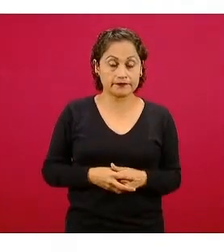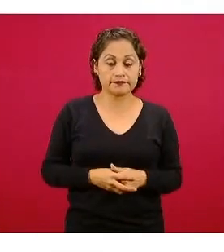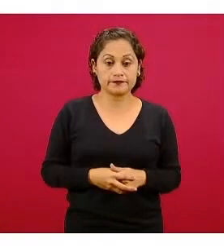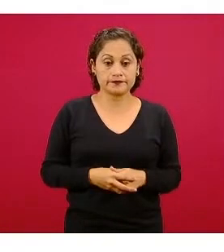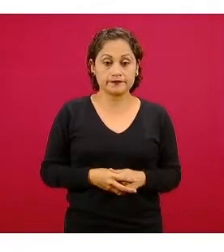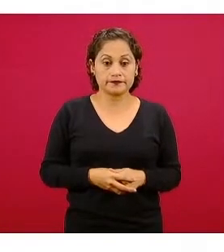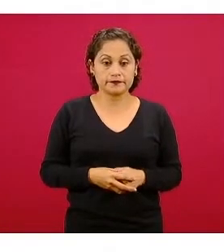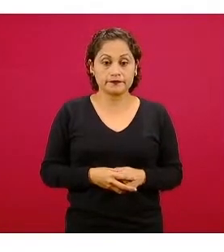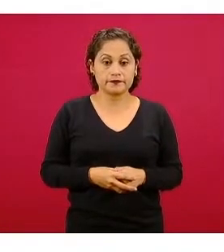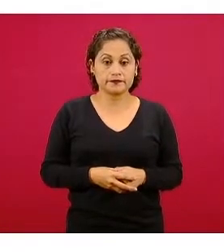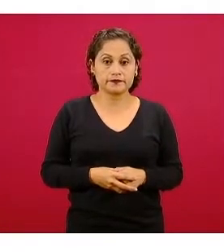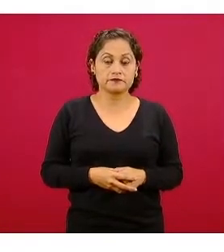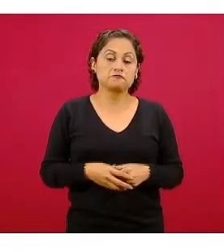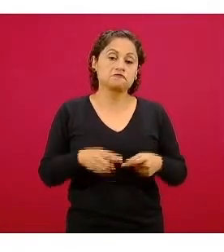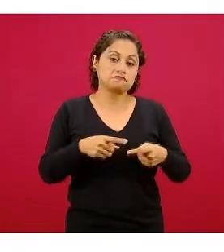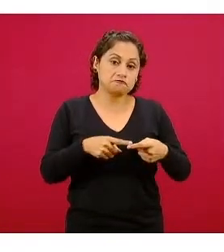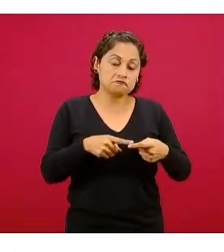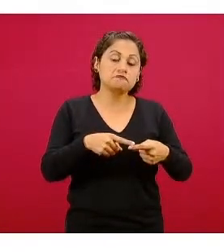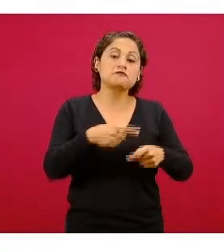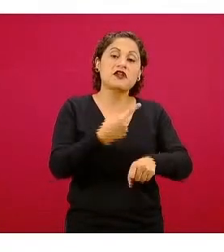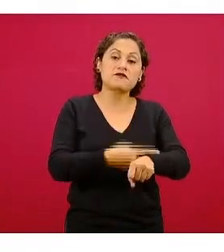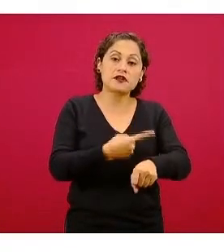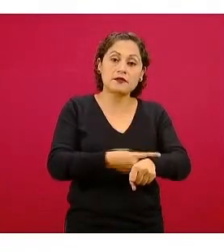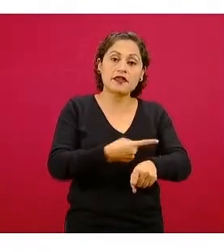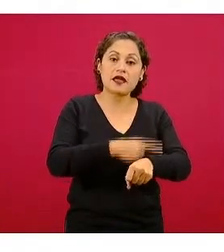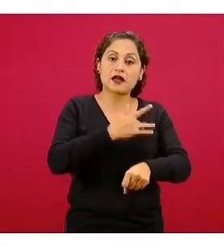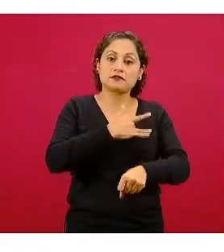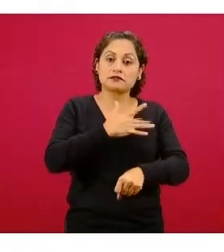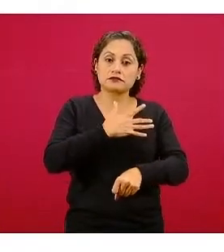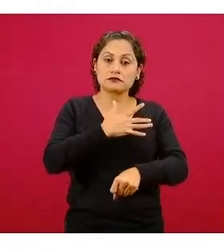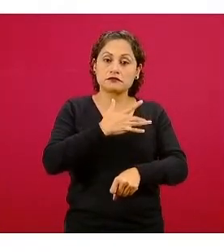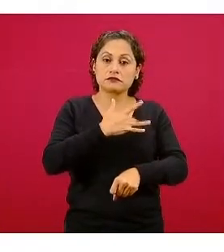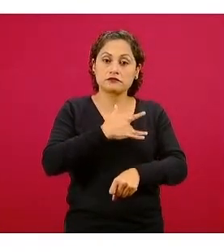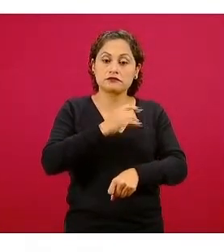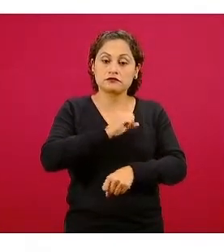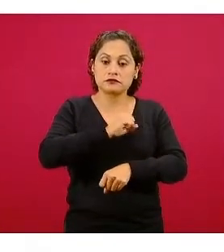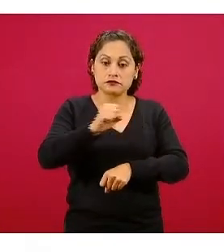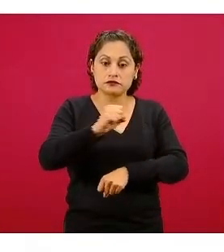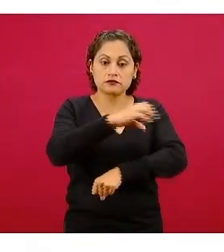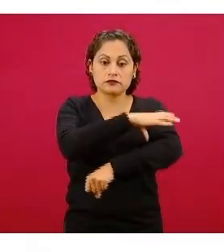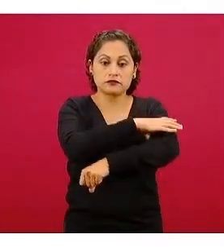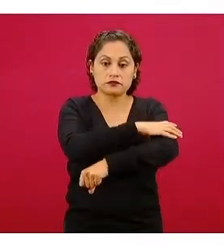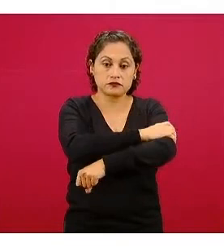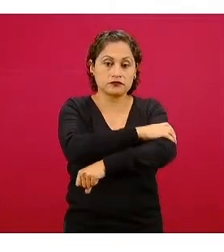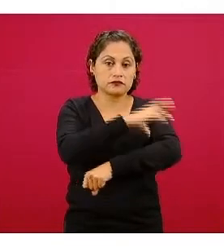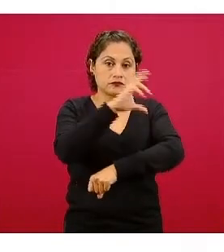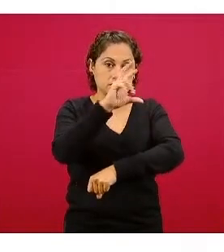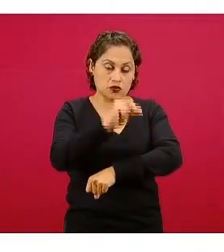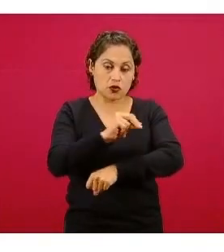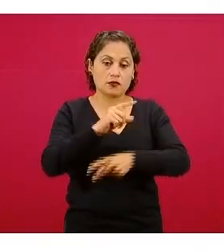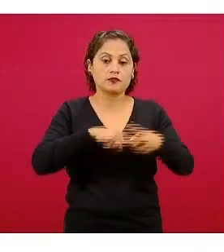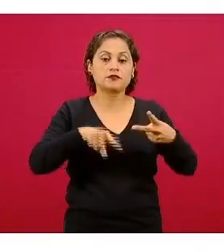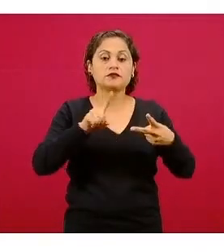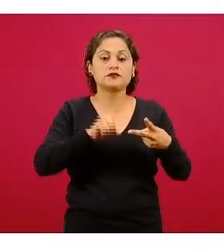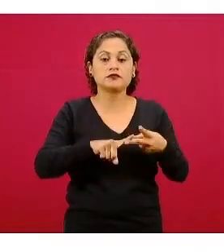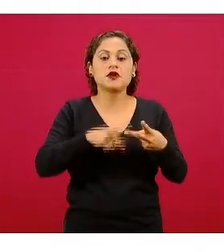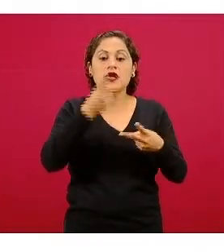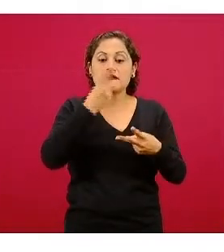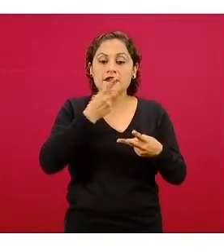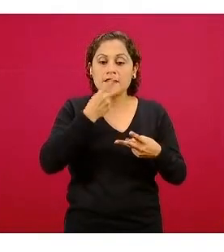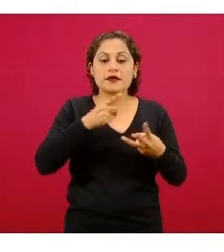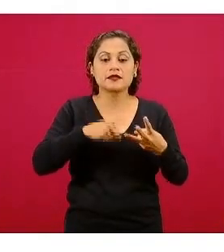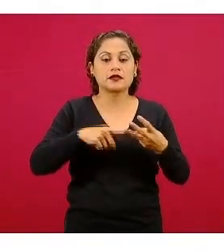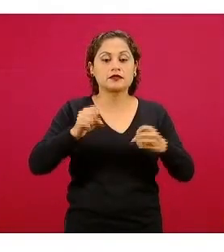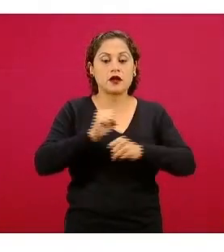riesgo: enfermedad cardiovascular, excepto hipertensión arterial, diabetes mellitus, obesidad